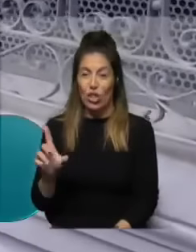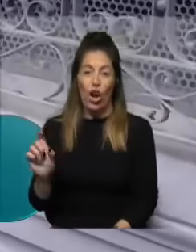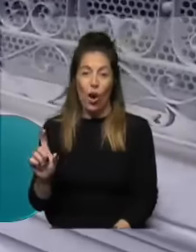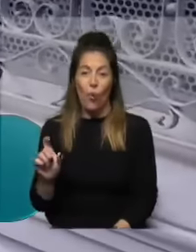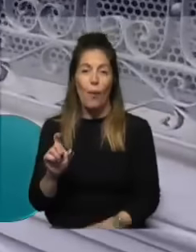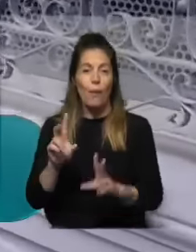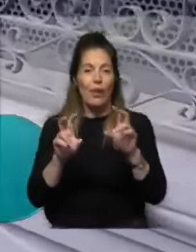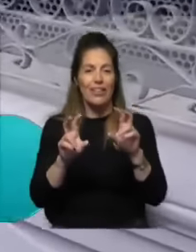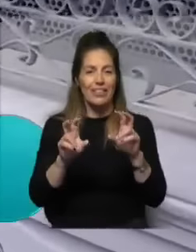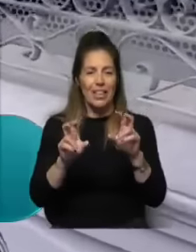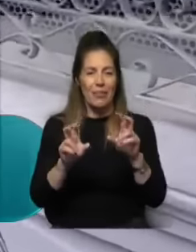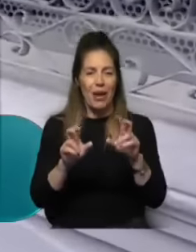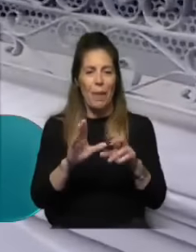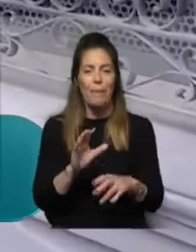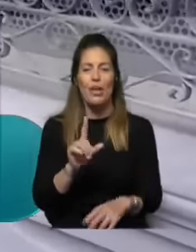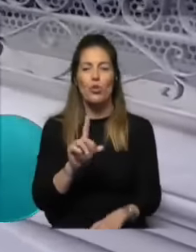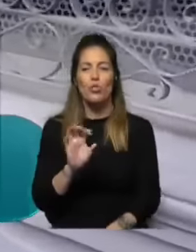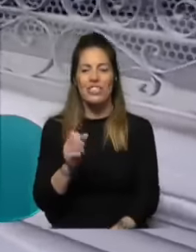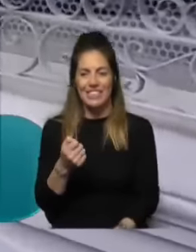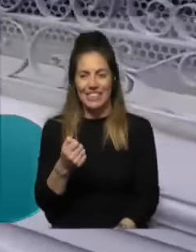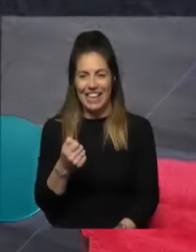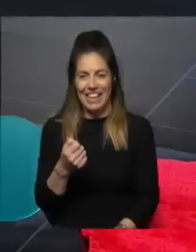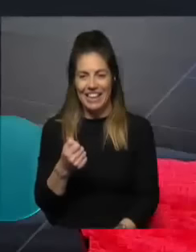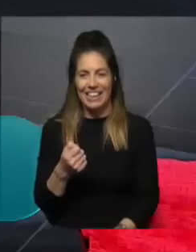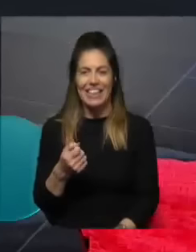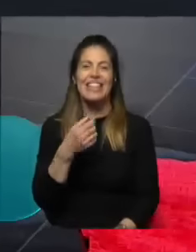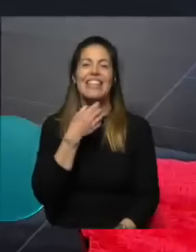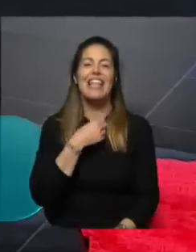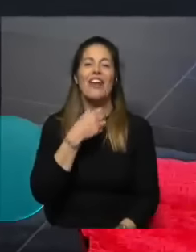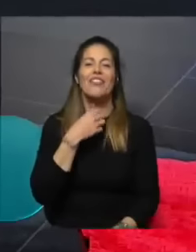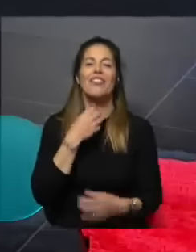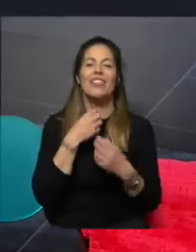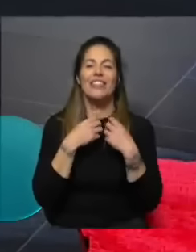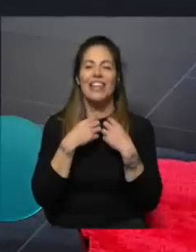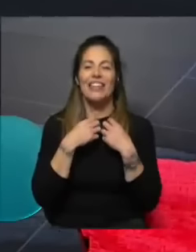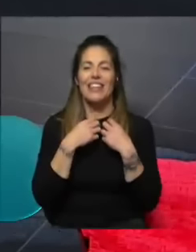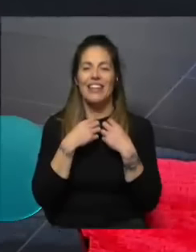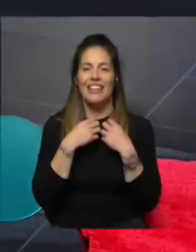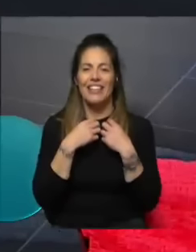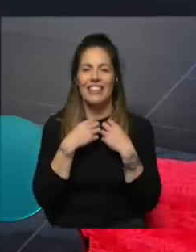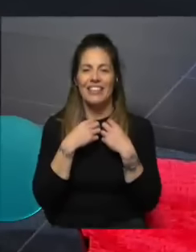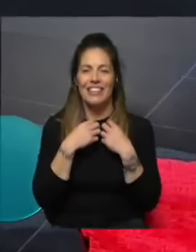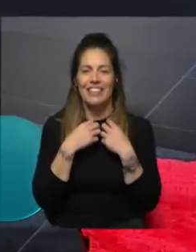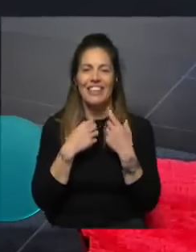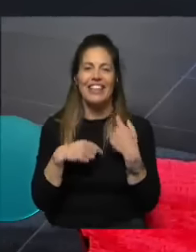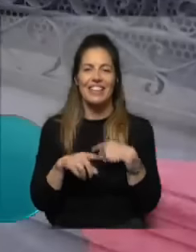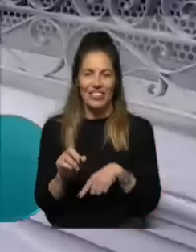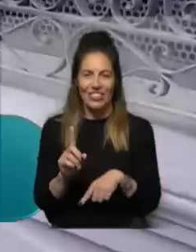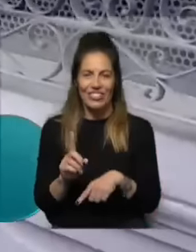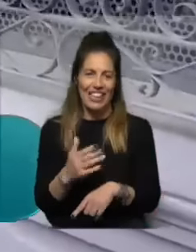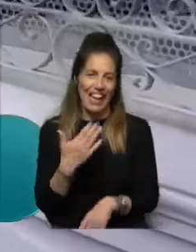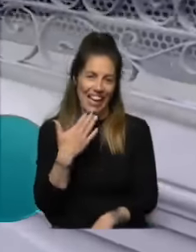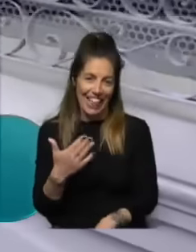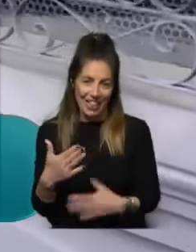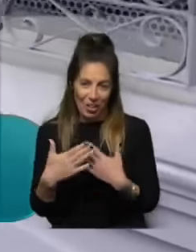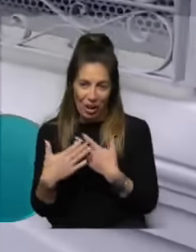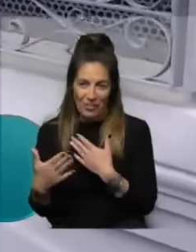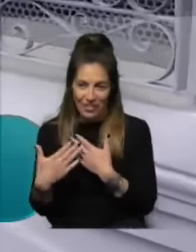de Pelucita Magallanes, ¿verdad? Que se meten en el medio de las gargantas de las personas, ¿verdad? Para ir empujando. Agradezco